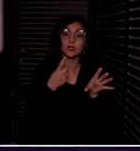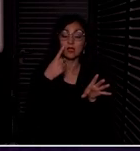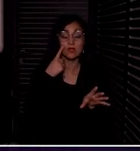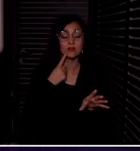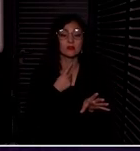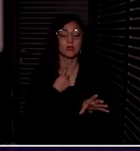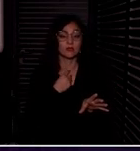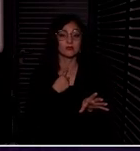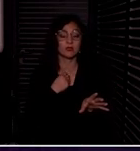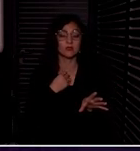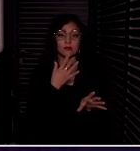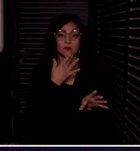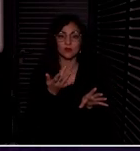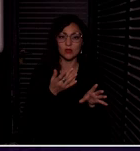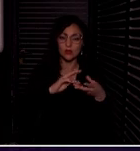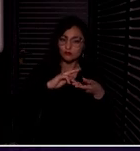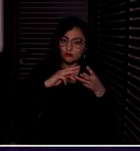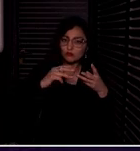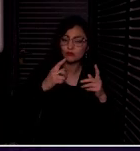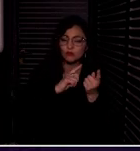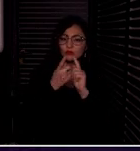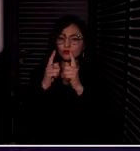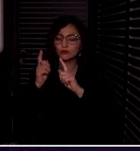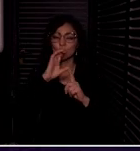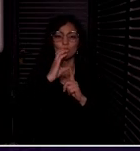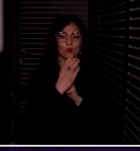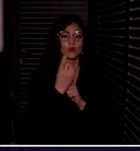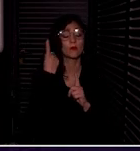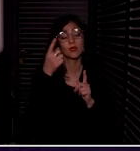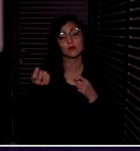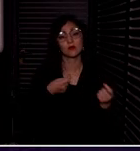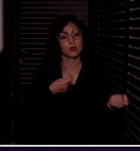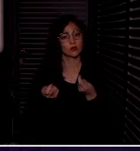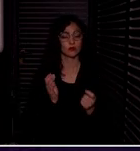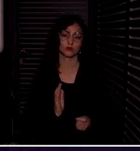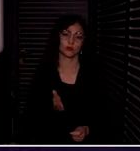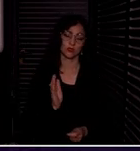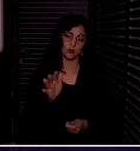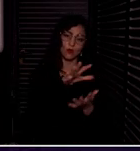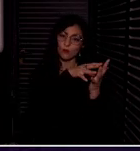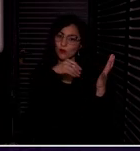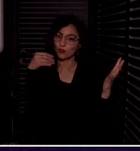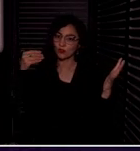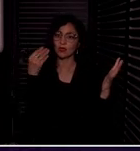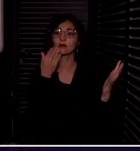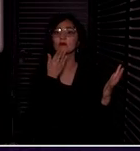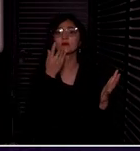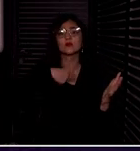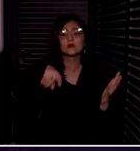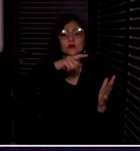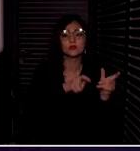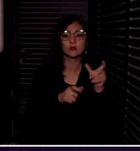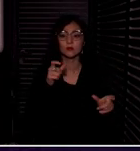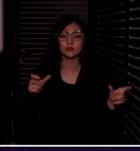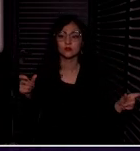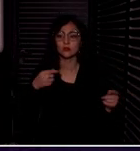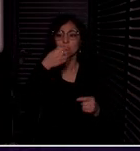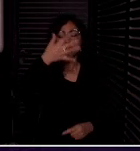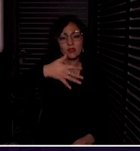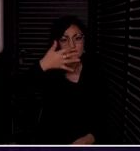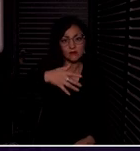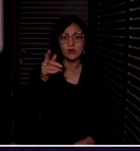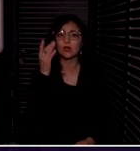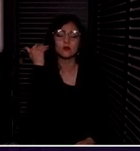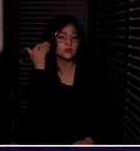porque ha tenido una mutación cultural, pero no ha cambiado tanto el modelo de negocio. O digamos que no hemos sabido, los operadores televisivos no han sabido